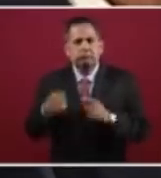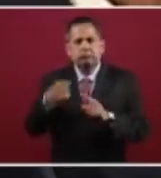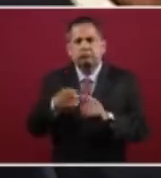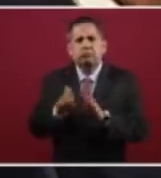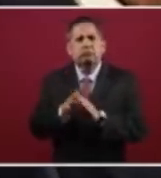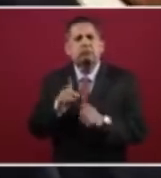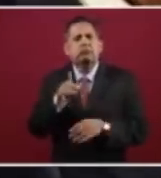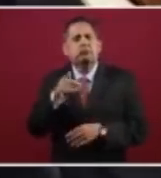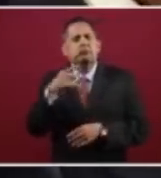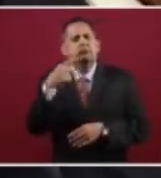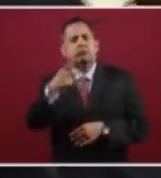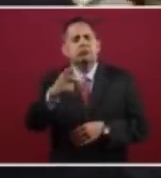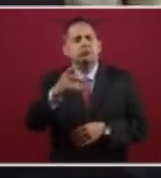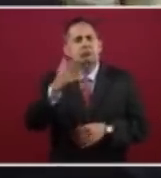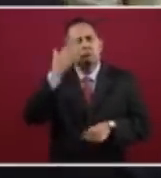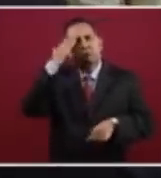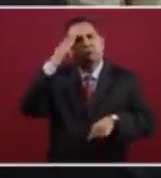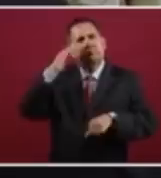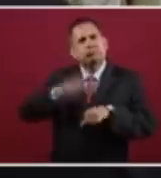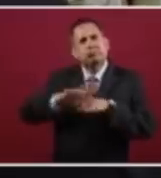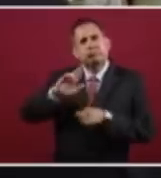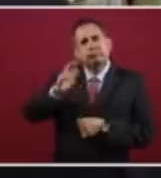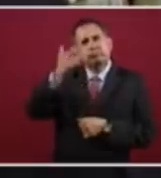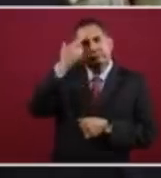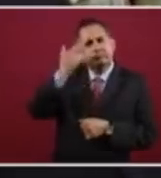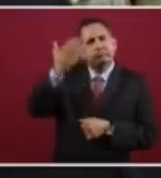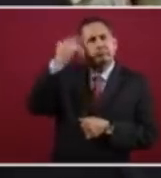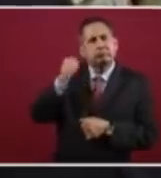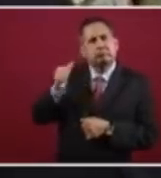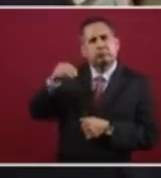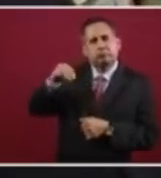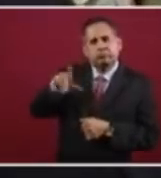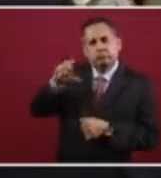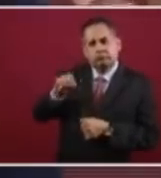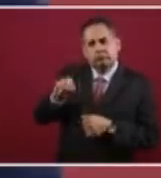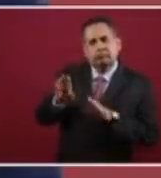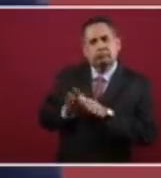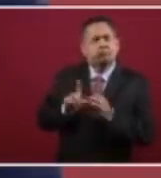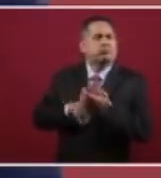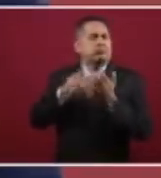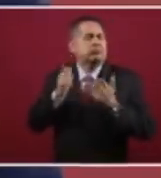le gustaría a usted ser recordado? ¿Tiene pensado algo en este aspecto?